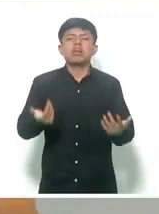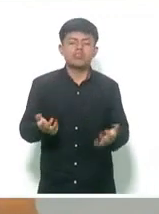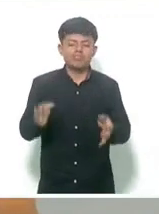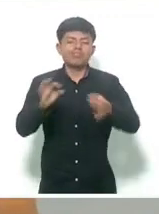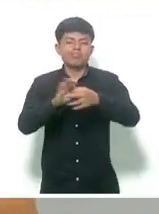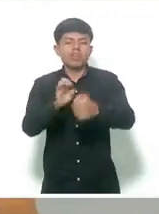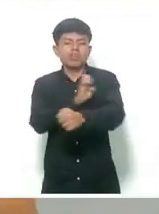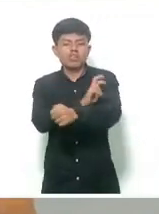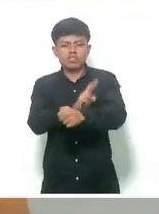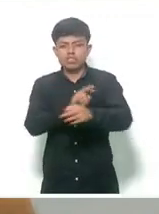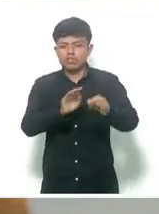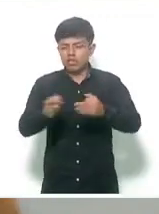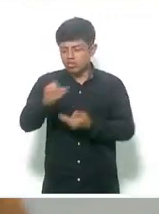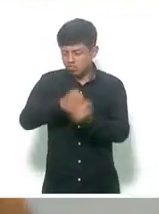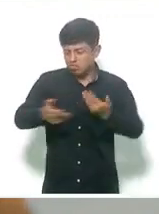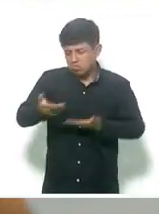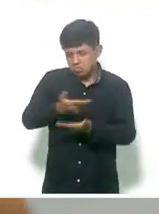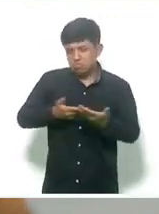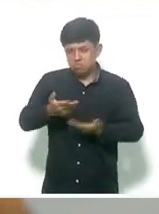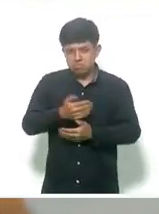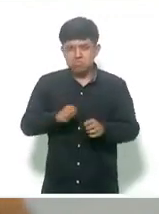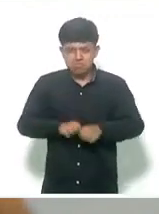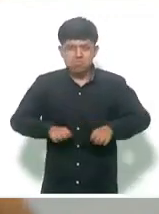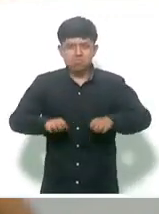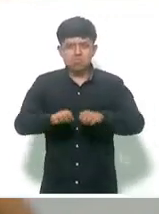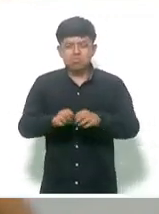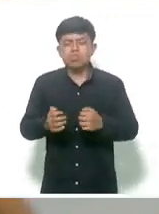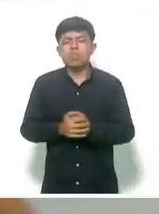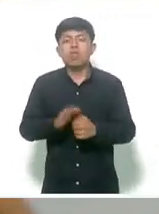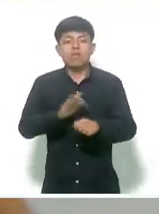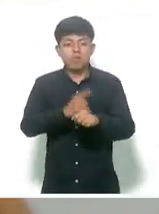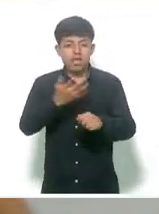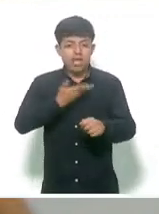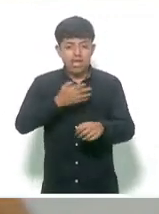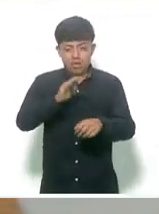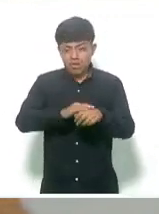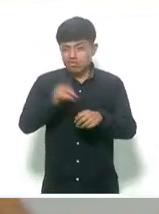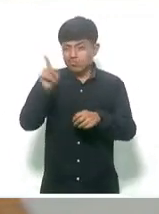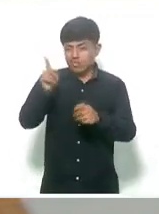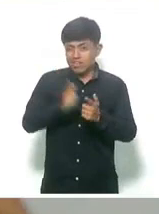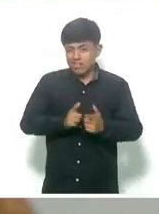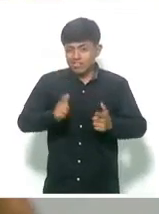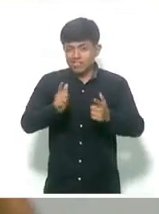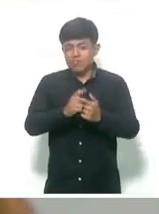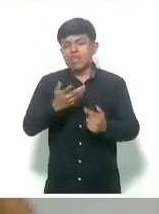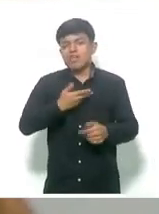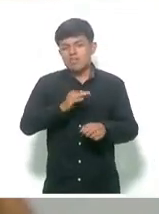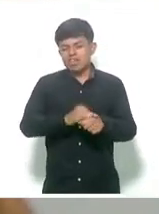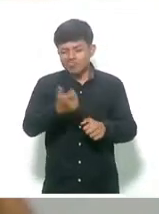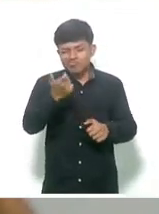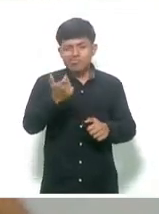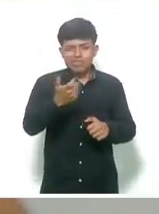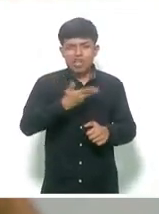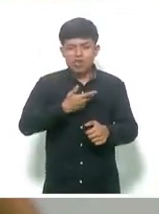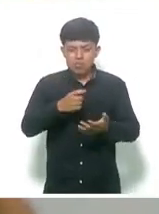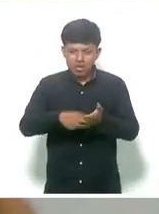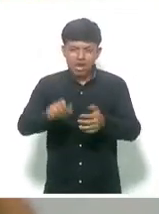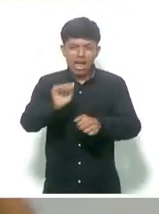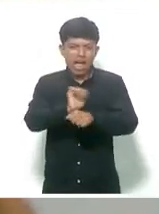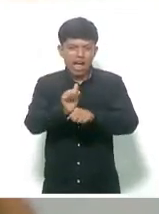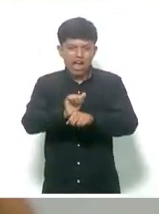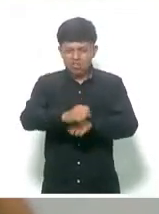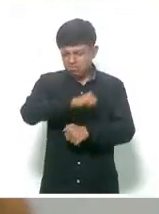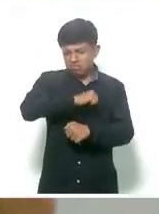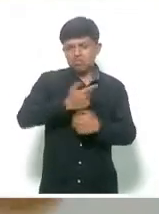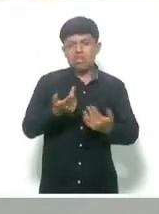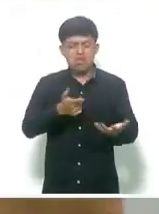delincuencia organizada es porque tienen mayor capacidad económica mayor capacidad de movilidad en cuanto a movilidad mayor capacidad de armamento mayor